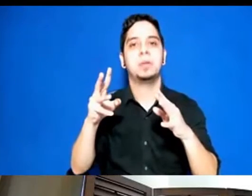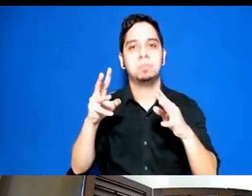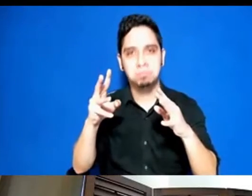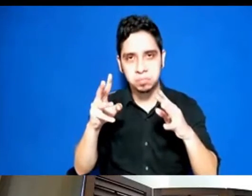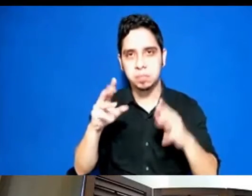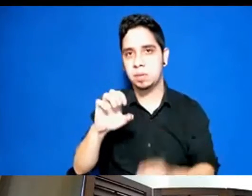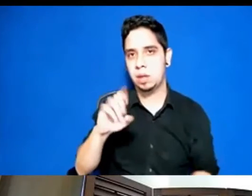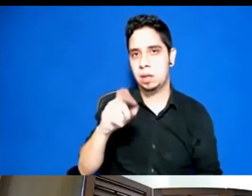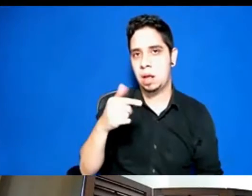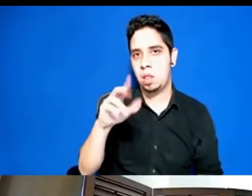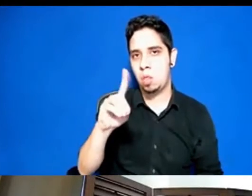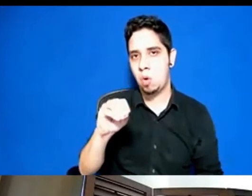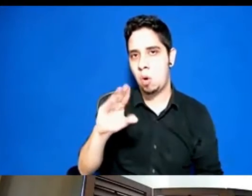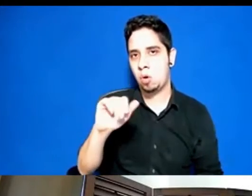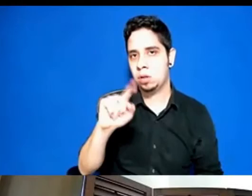Costume Designer,